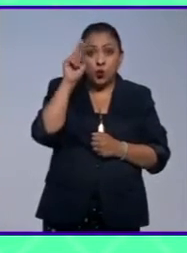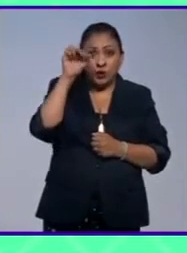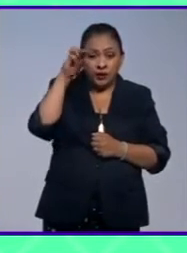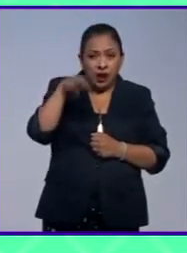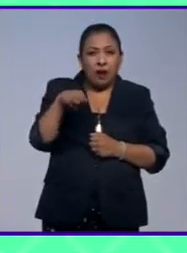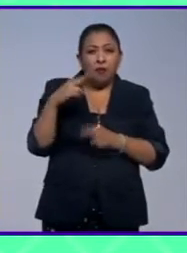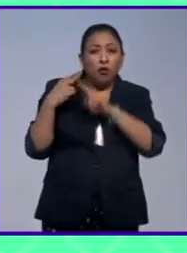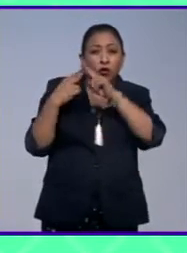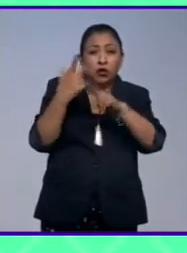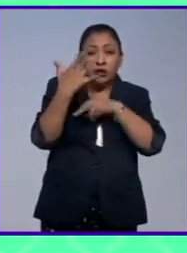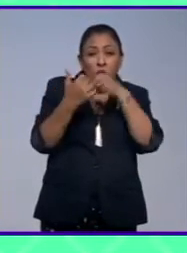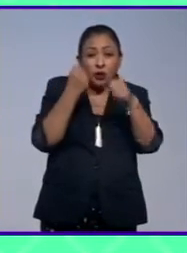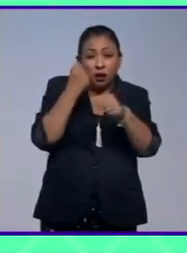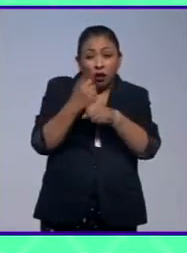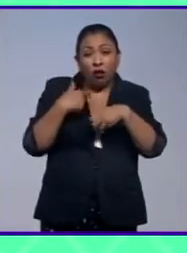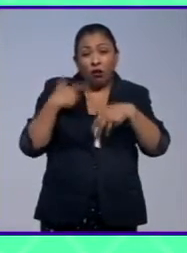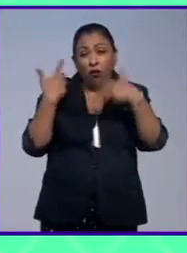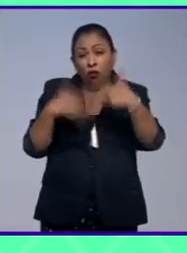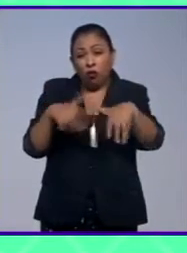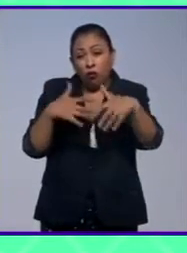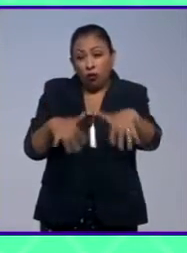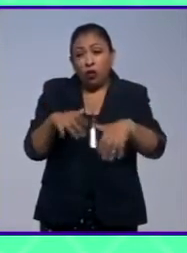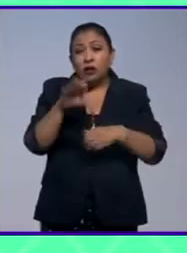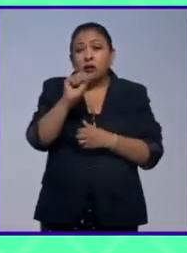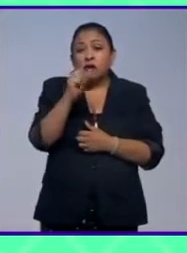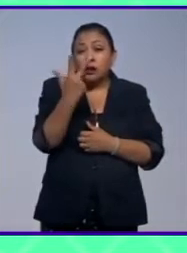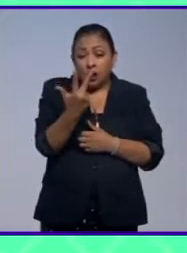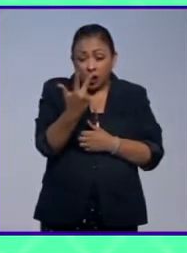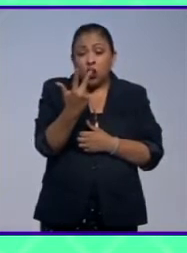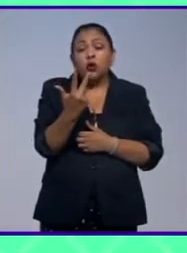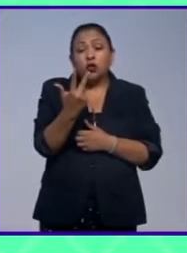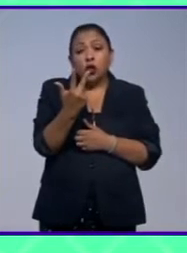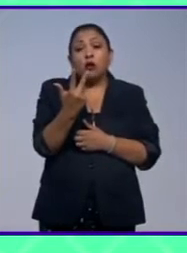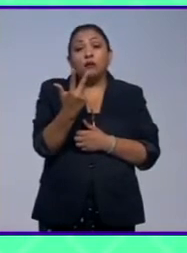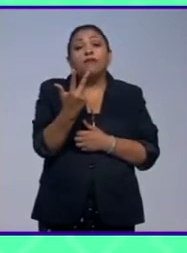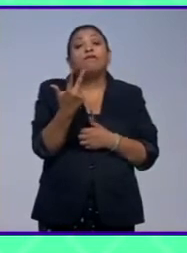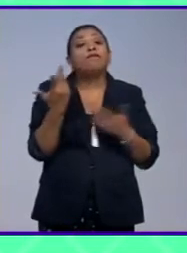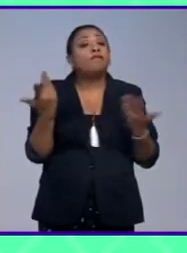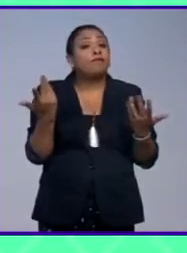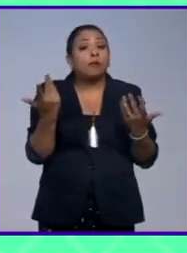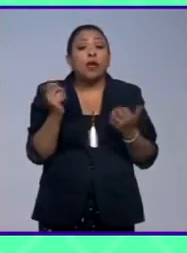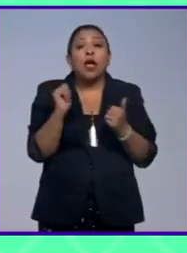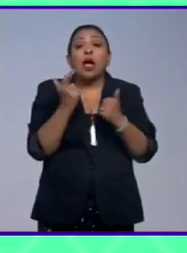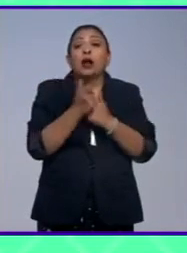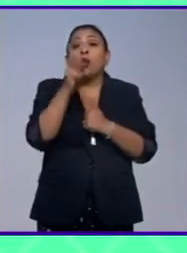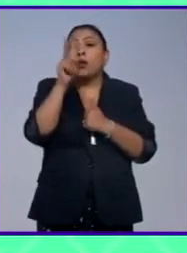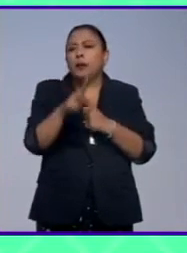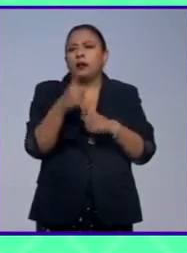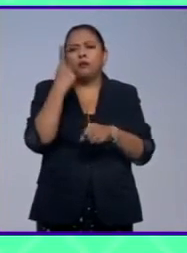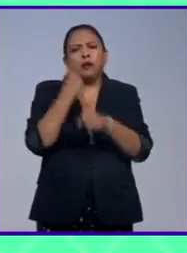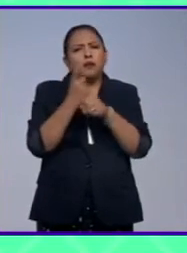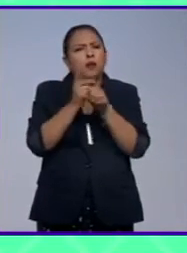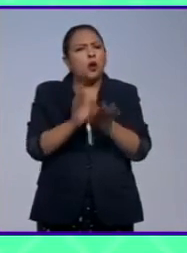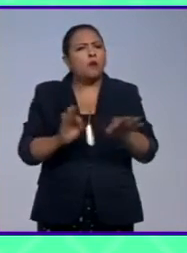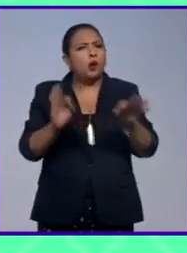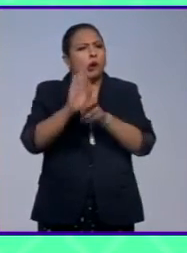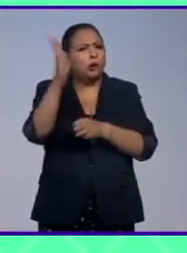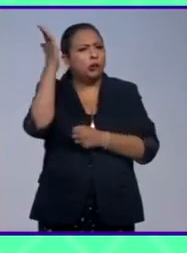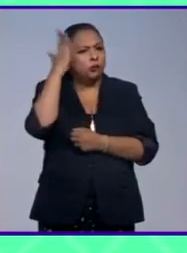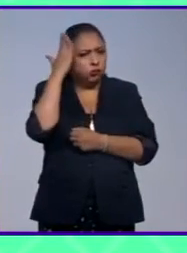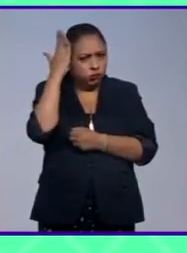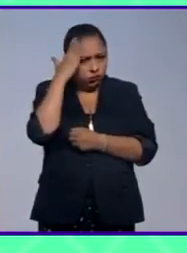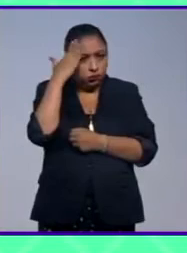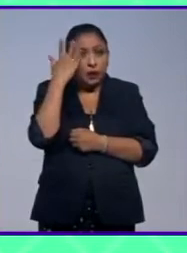conmemorar los 50 años del movimiento estudiantil del 68, pues es algo de primera importancia.